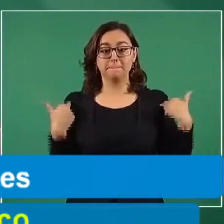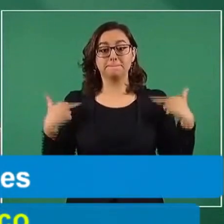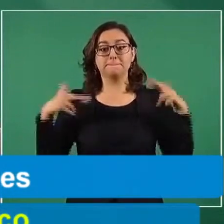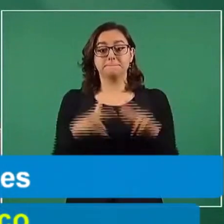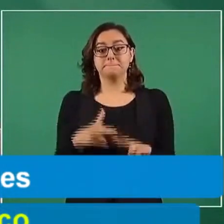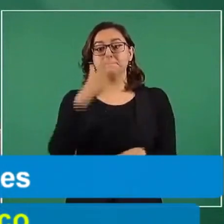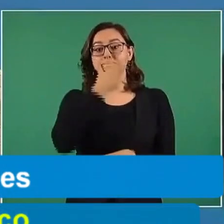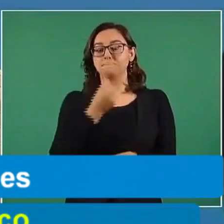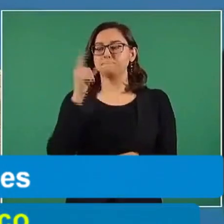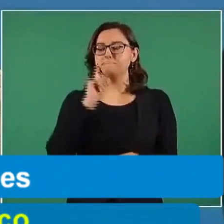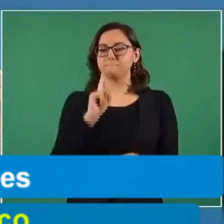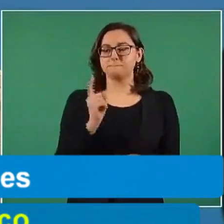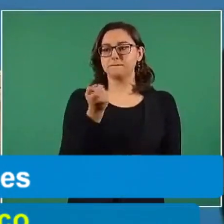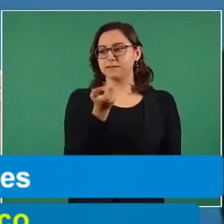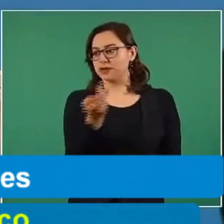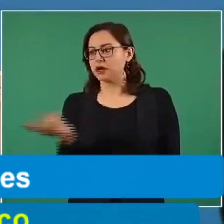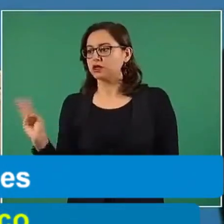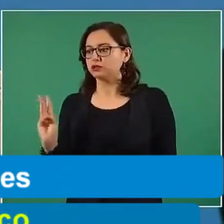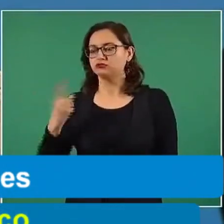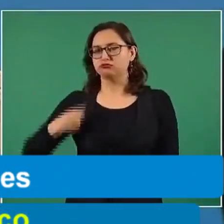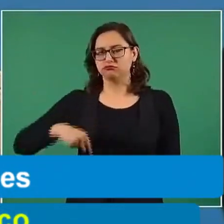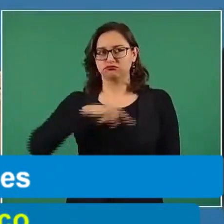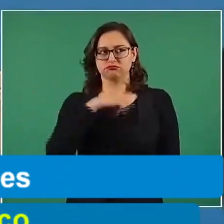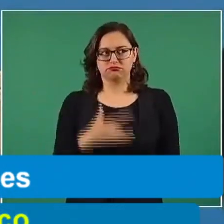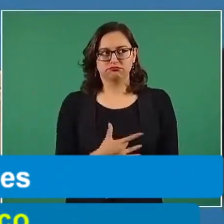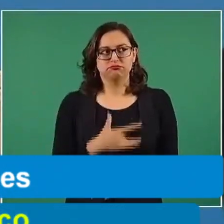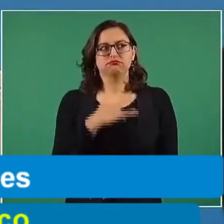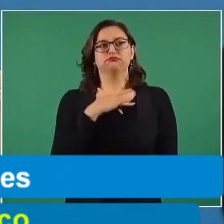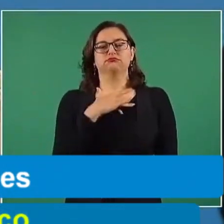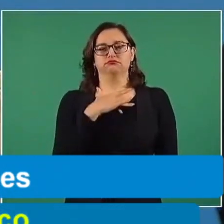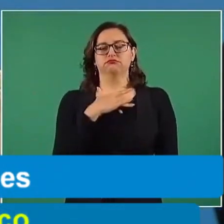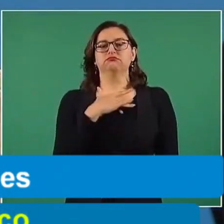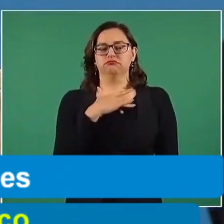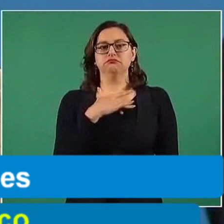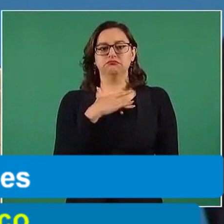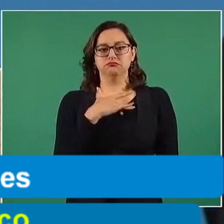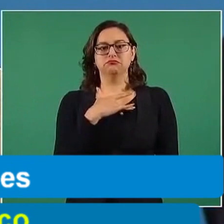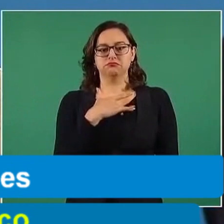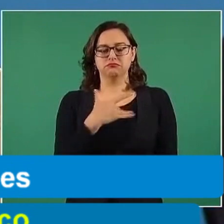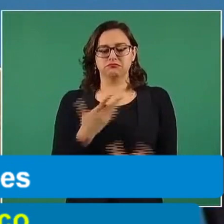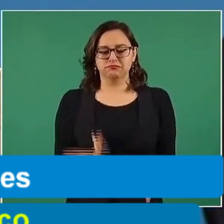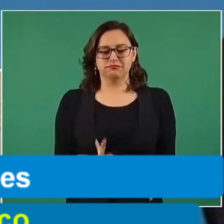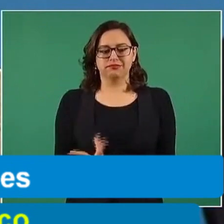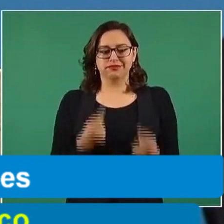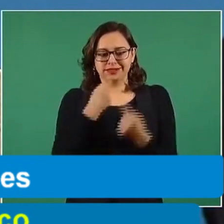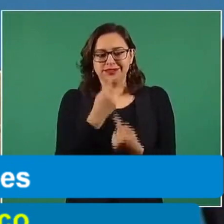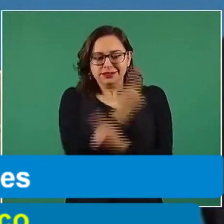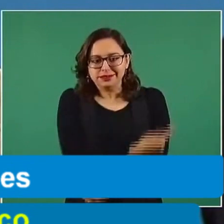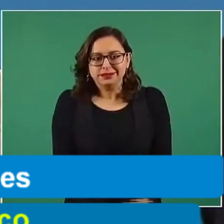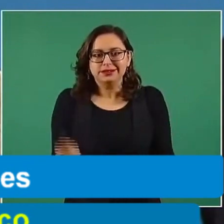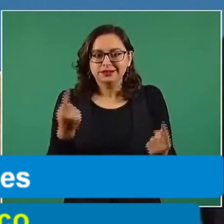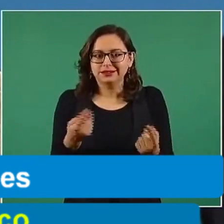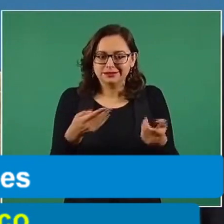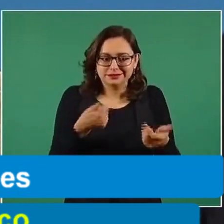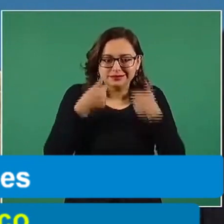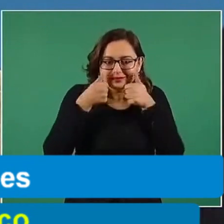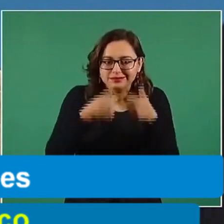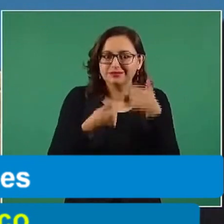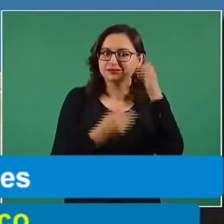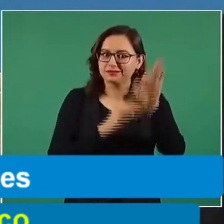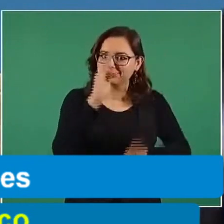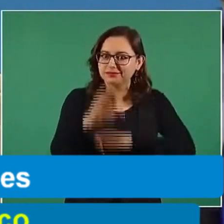oportunidad de precisamente atender a lo que son nuestro motivo de trabajo y nuestro motivo